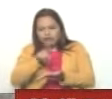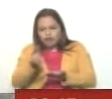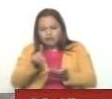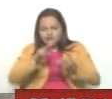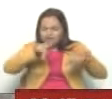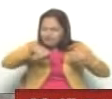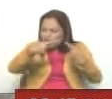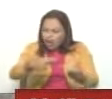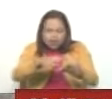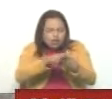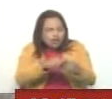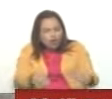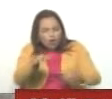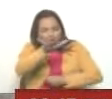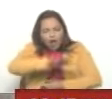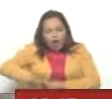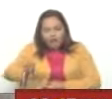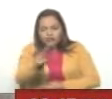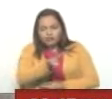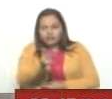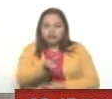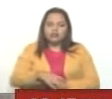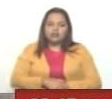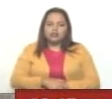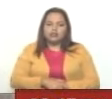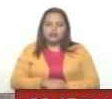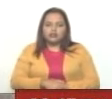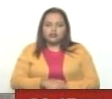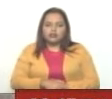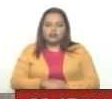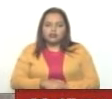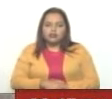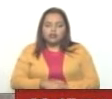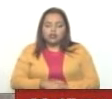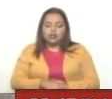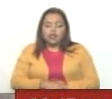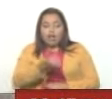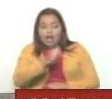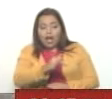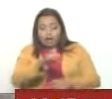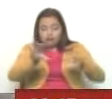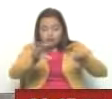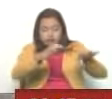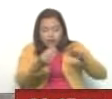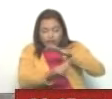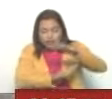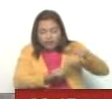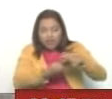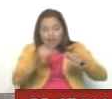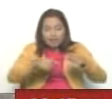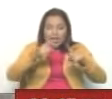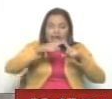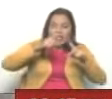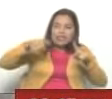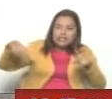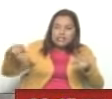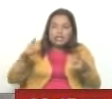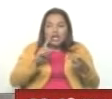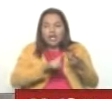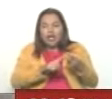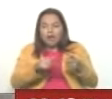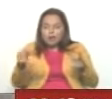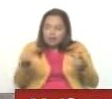todas las plataformas. Porque esto no es solamente la radio base, esto tiene detrás temas de energía, esto tiene además